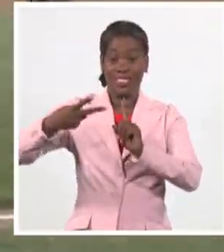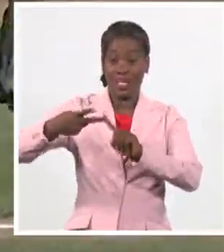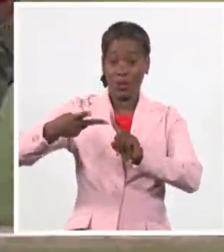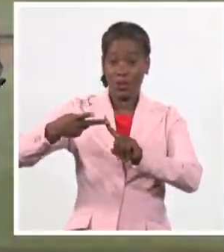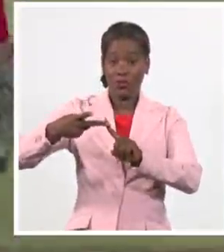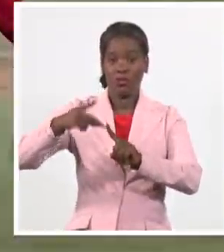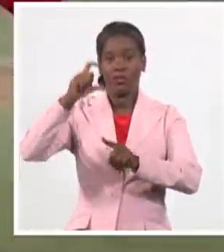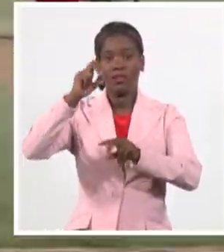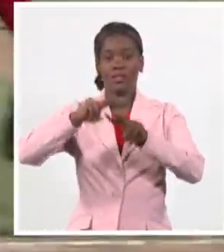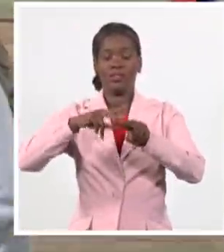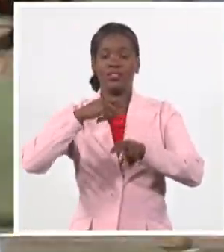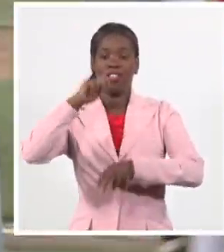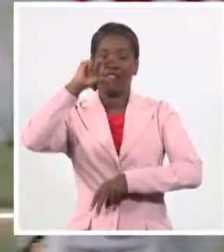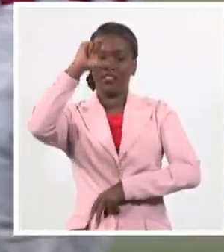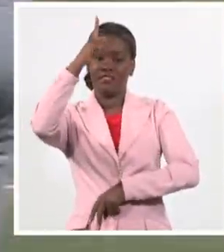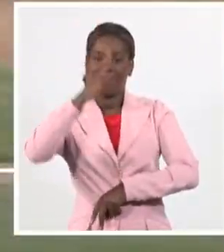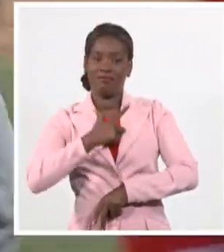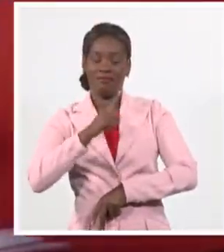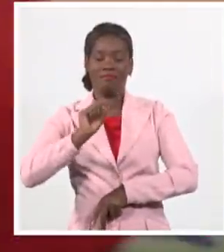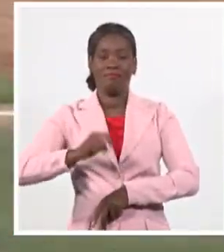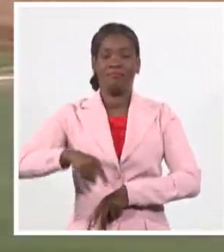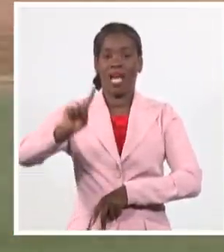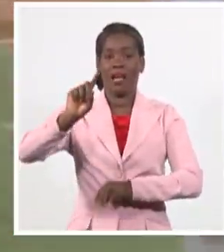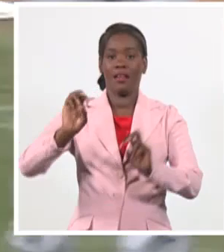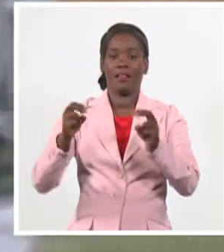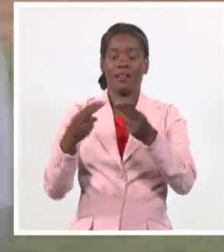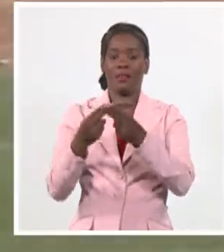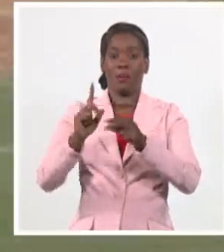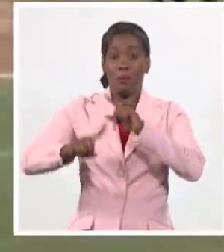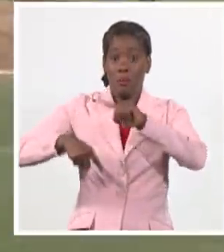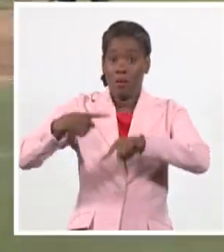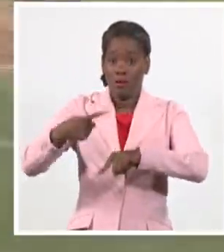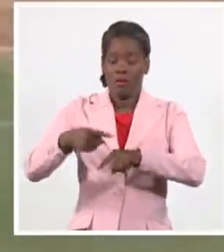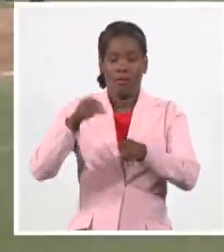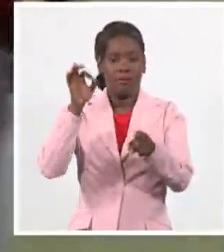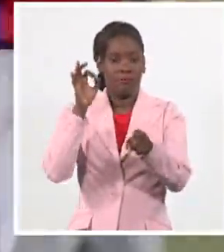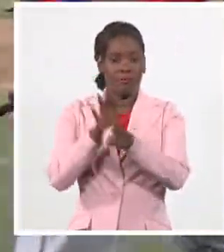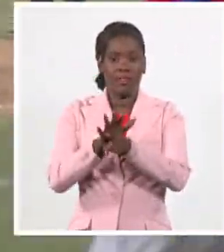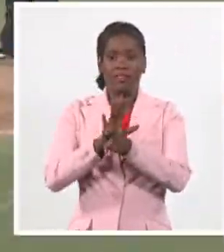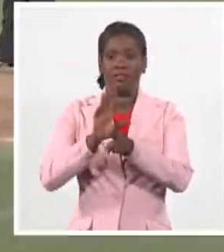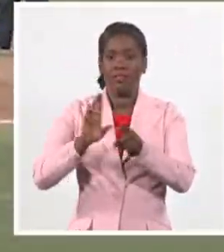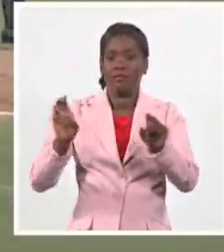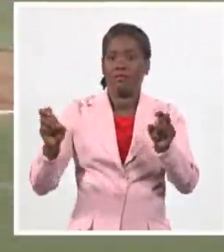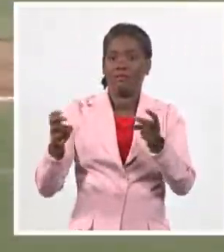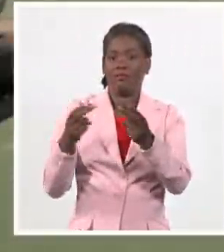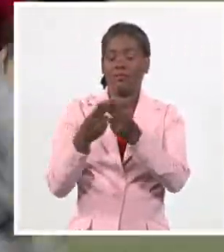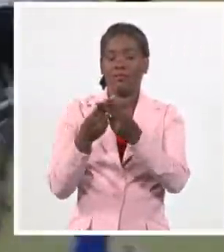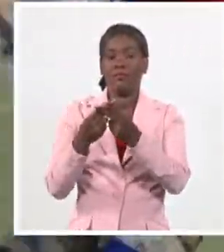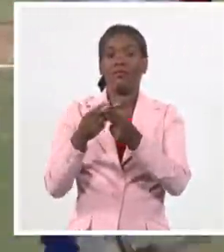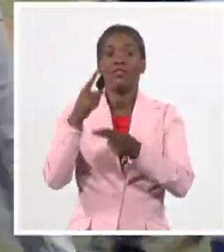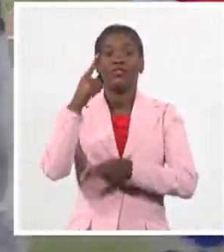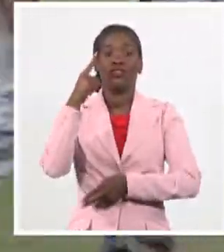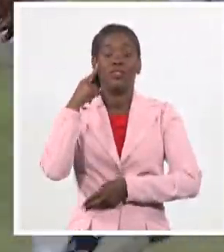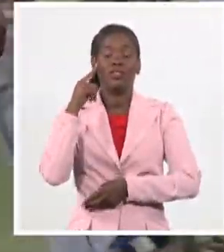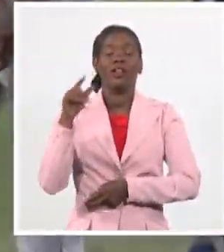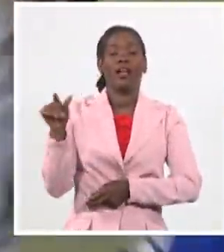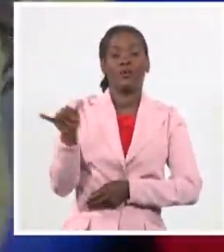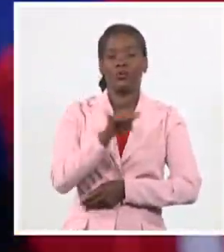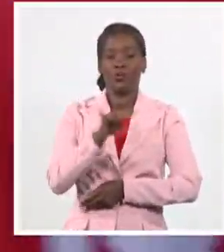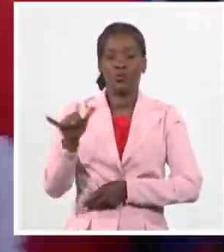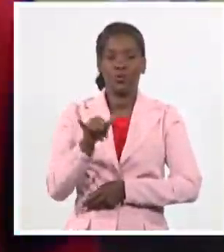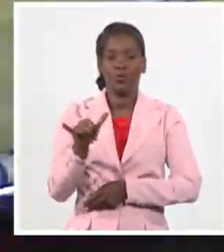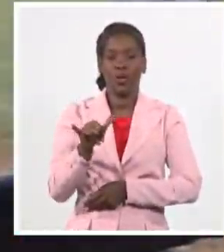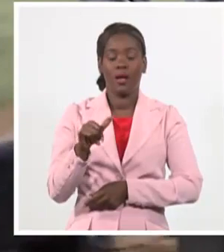su pase a la superronda y mañana enfrentará a la selección de Taipei de China, que también está invicta